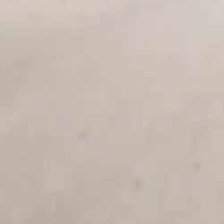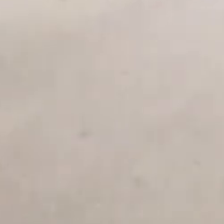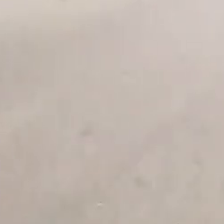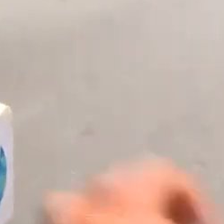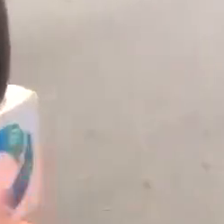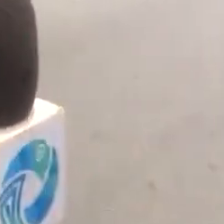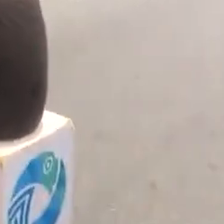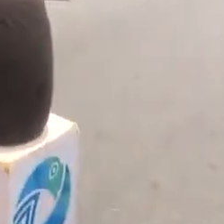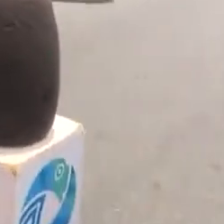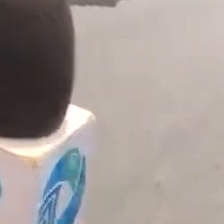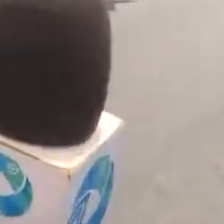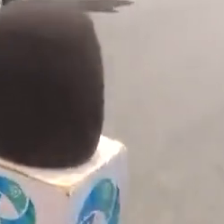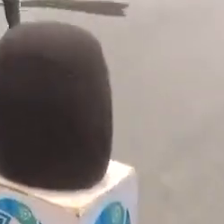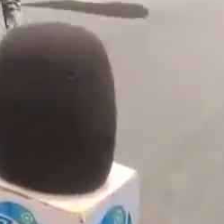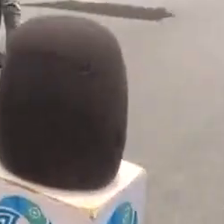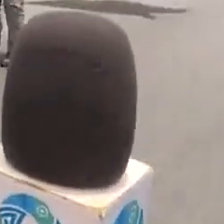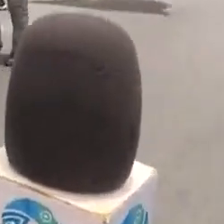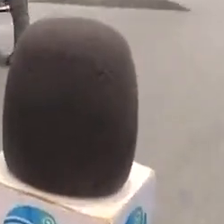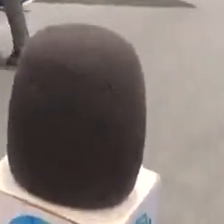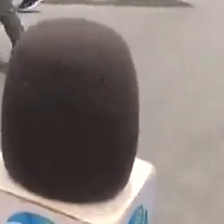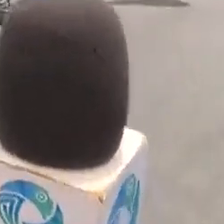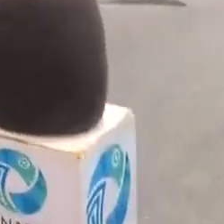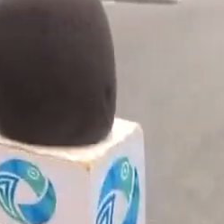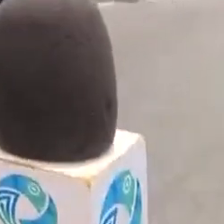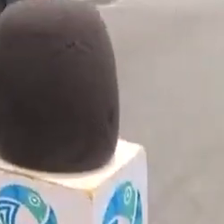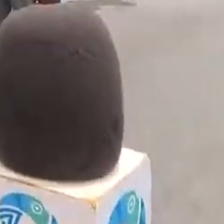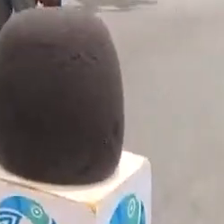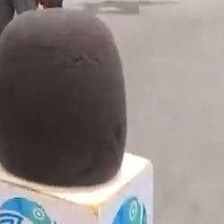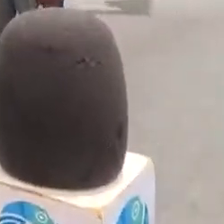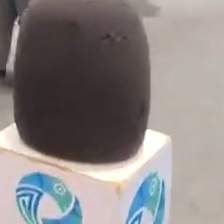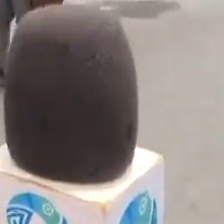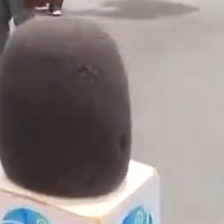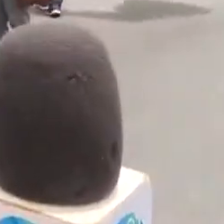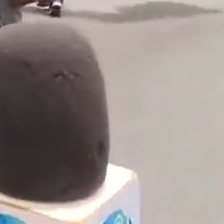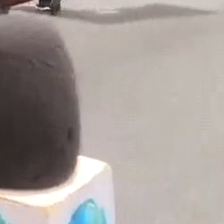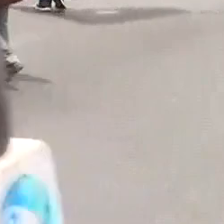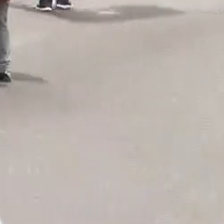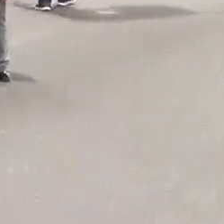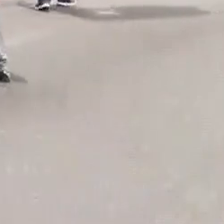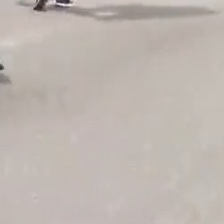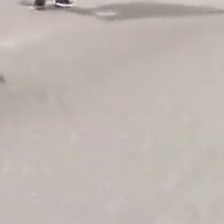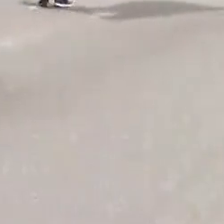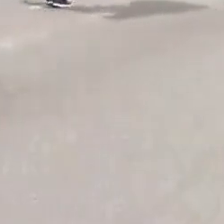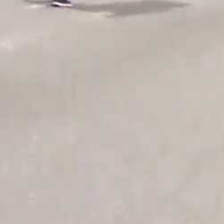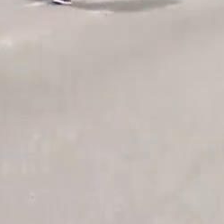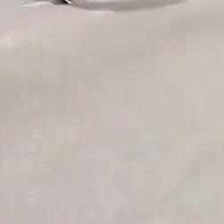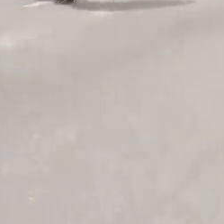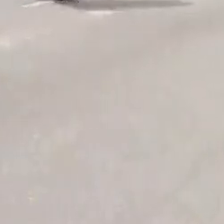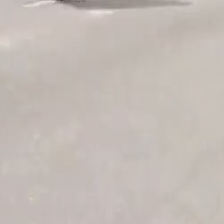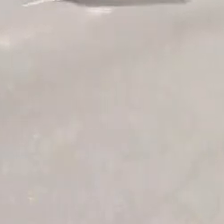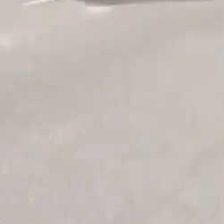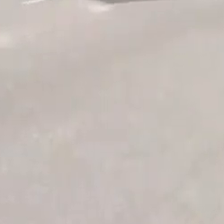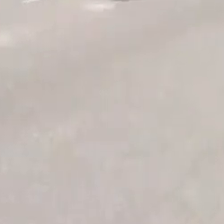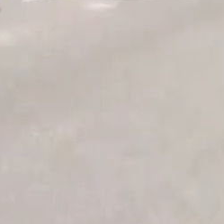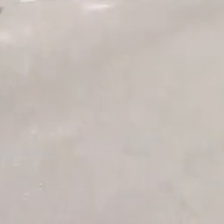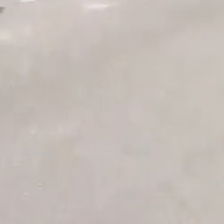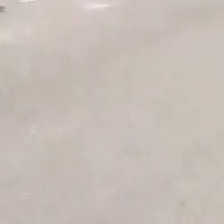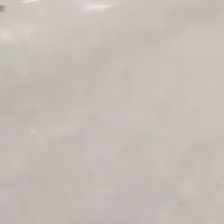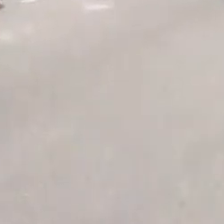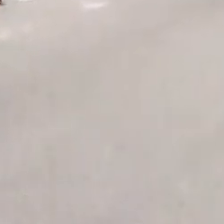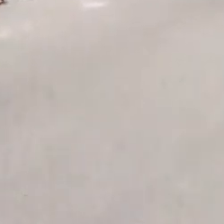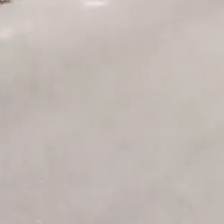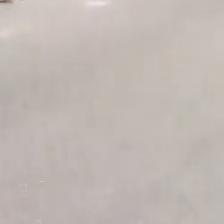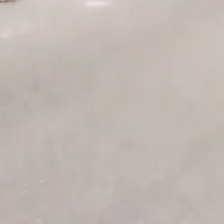que un tema de acompañarlos en el sentido de esa lucha que hacen los trabajadores. Bueno, efectivamente, si